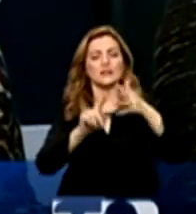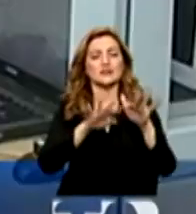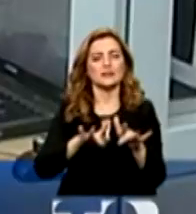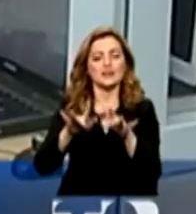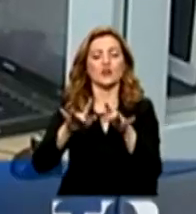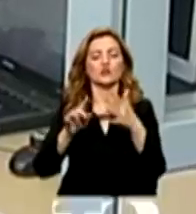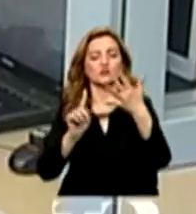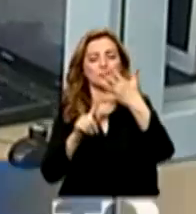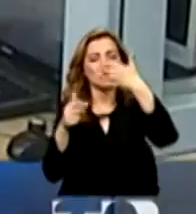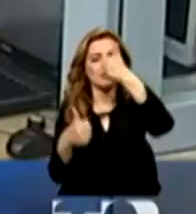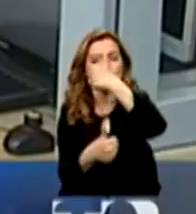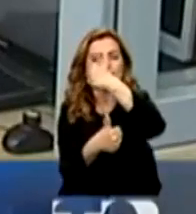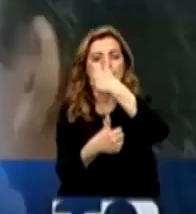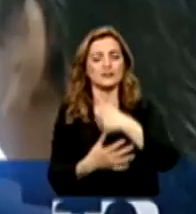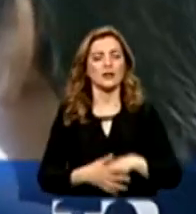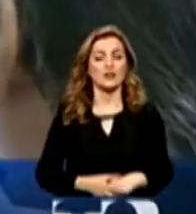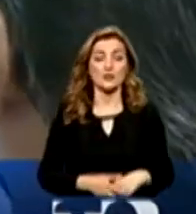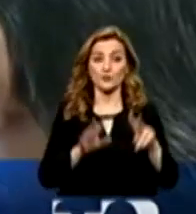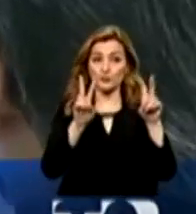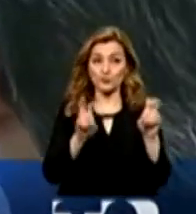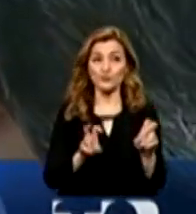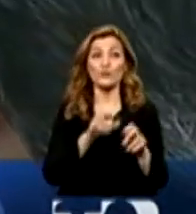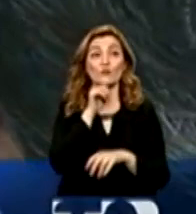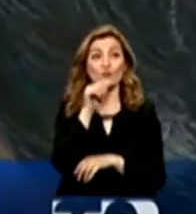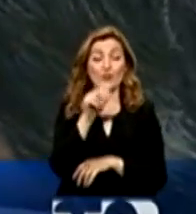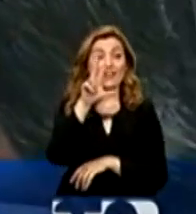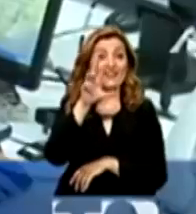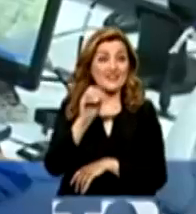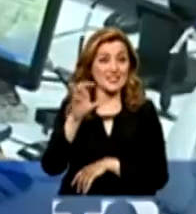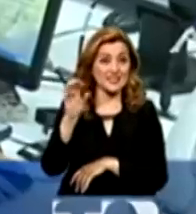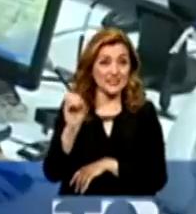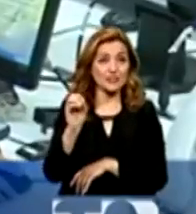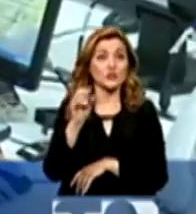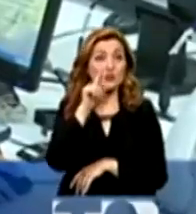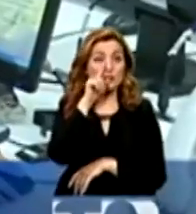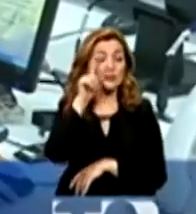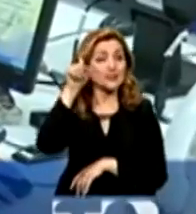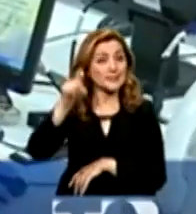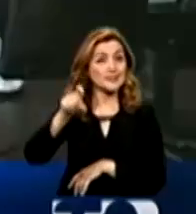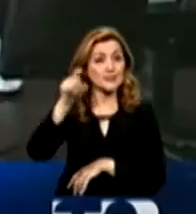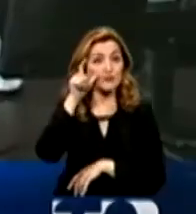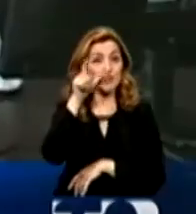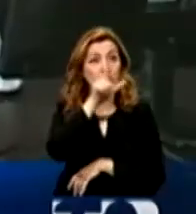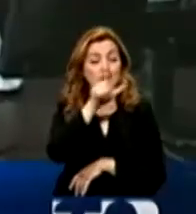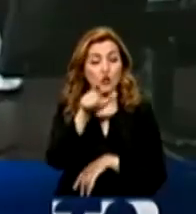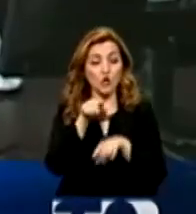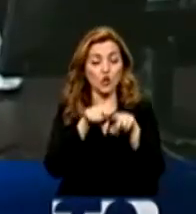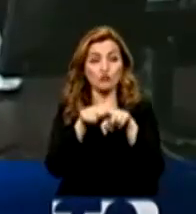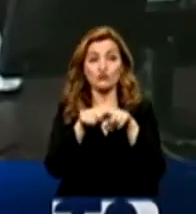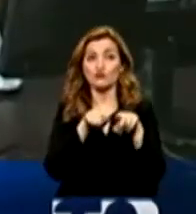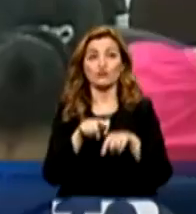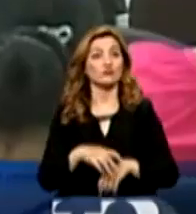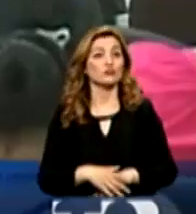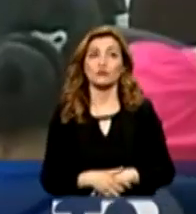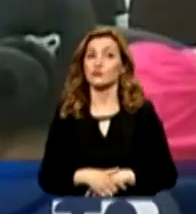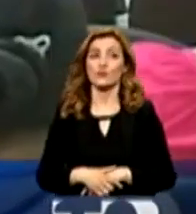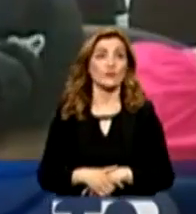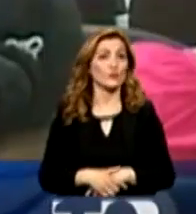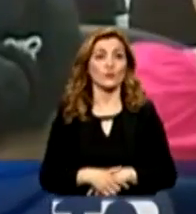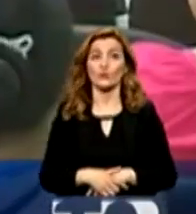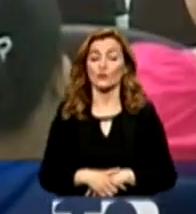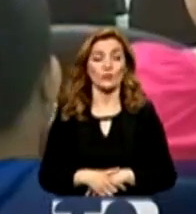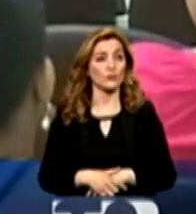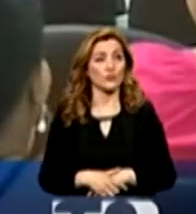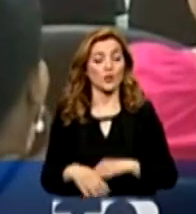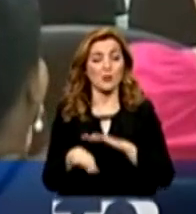asistentes. Para cubrir las casi 300 vacantes, la Fiscalía no realizará ningún concurso. La designación será